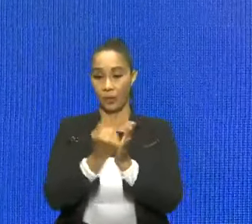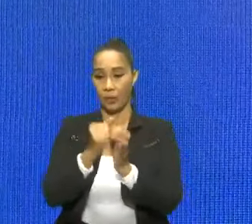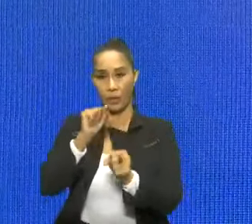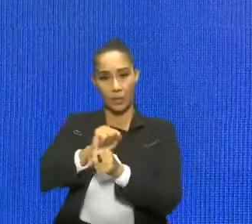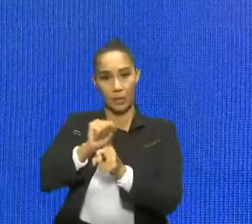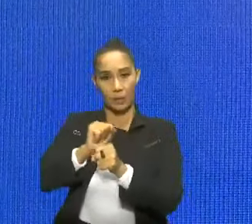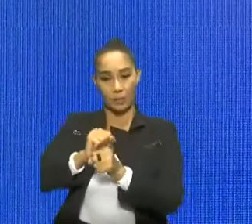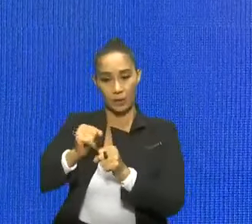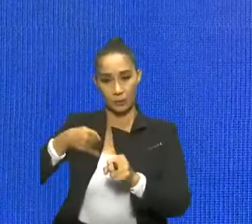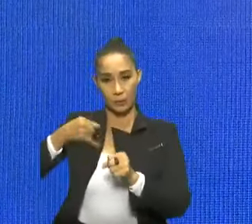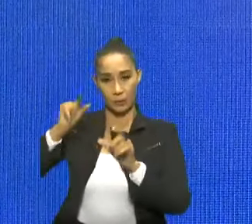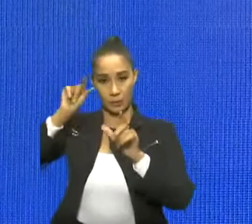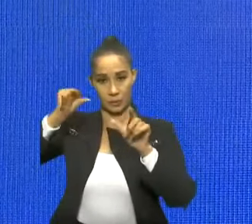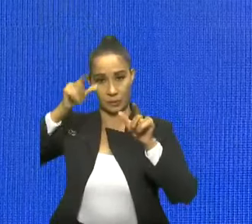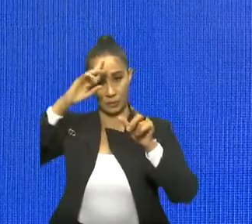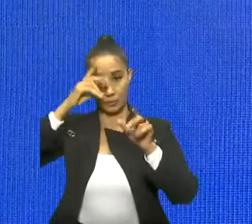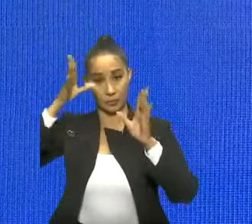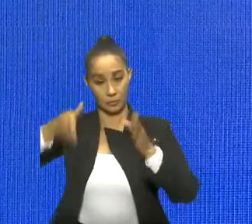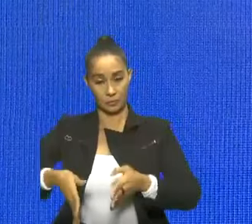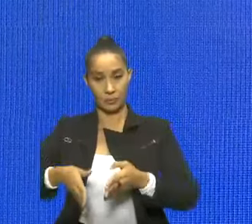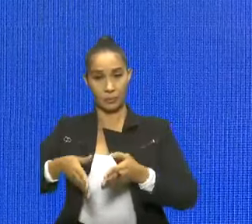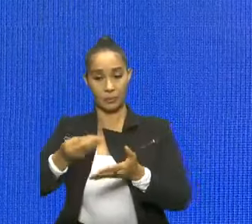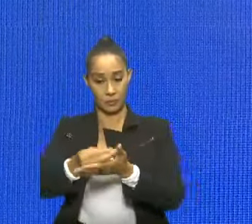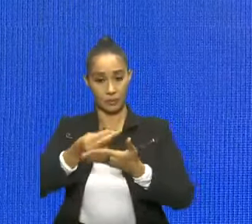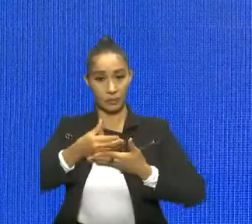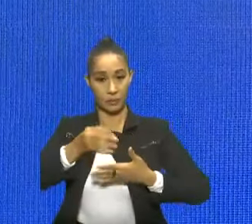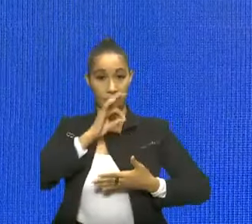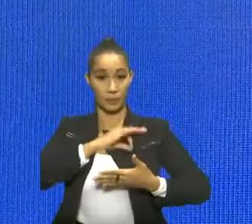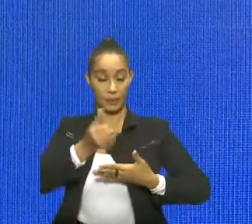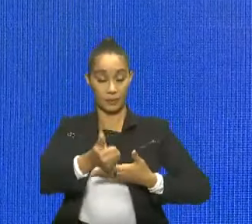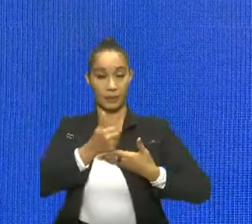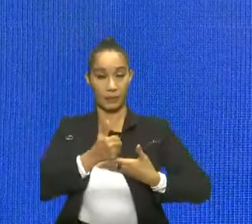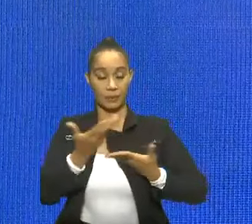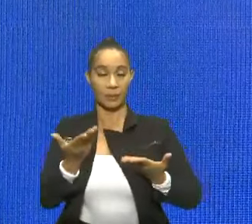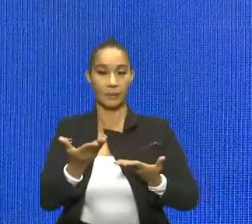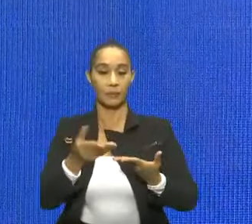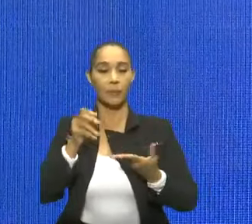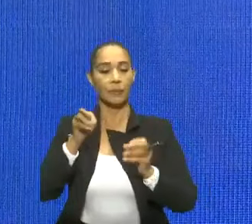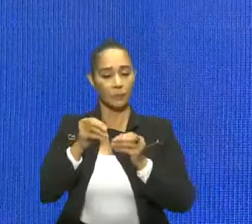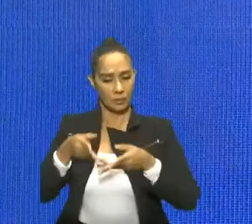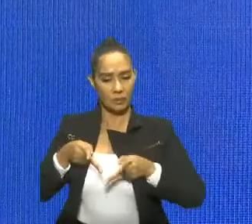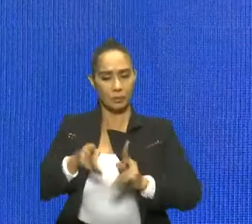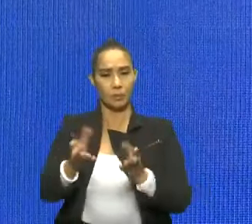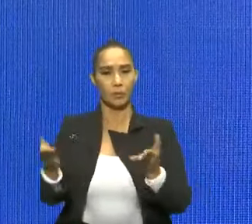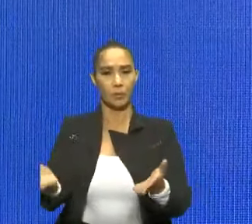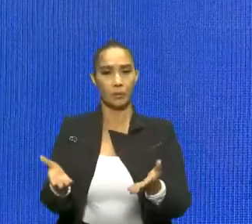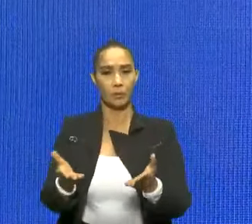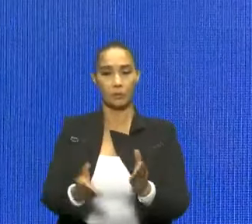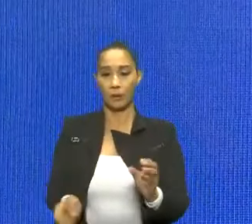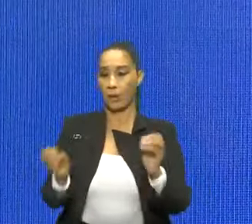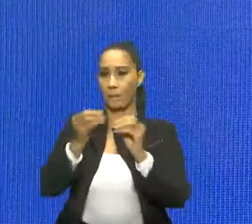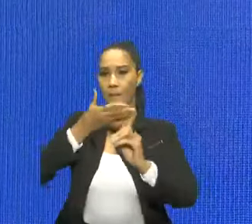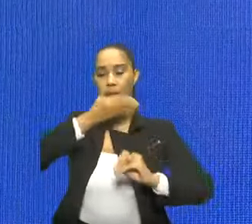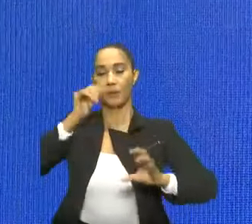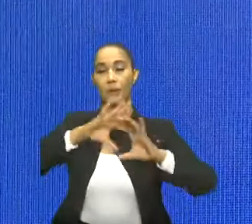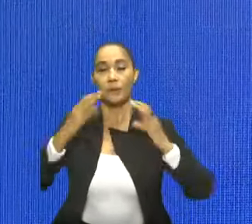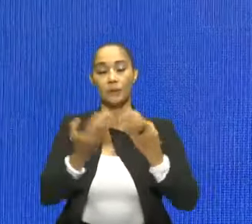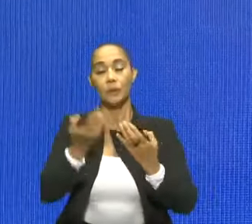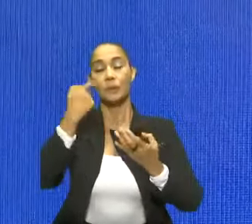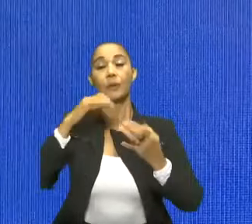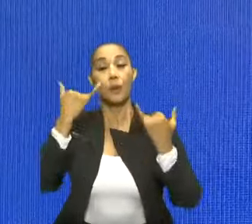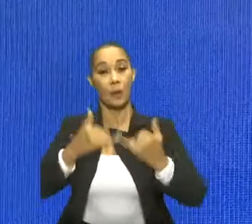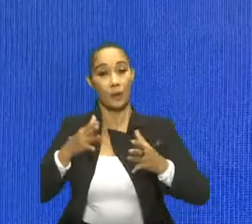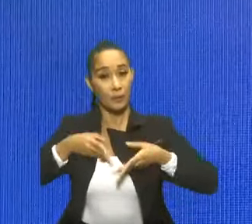dominicanos que le incrementa también sus ingresos. O sea, ellos tienen sus oportunidades. No serán las mayores del mundo, pero